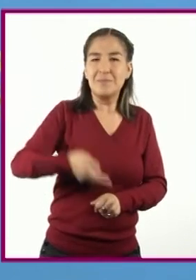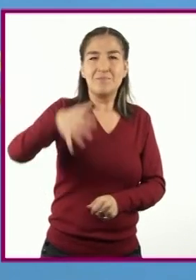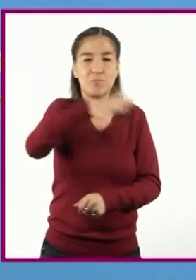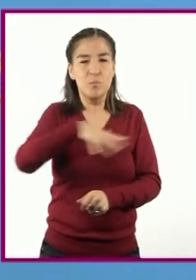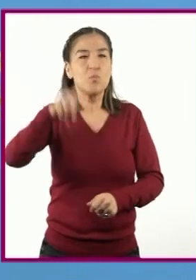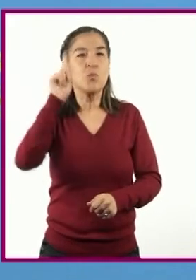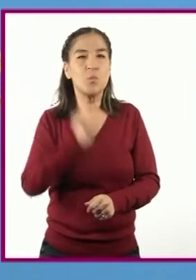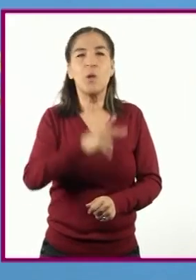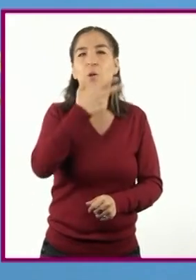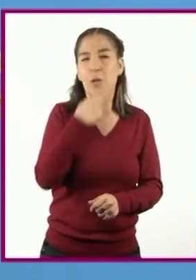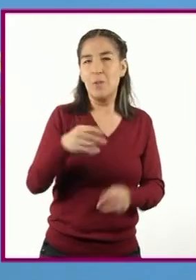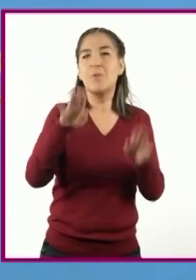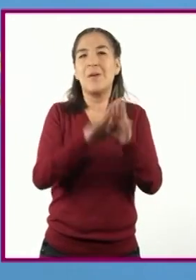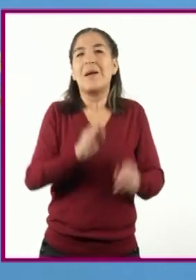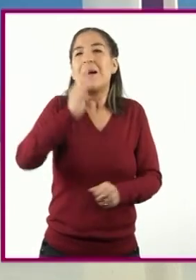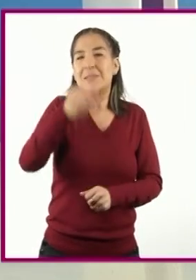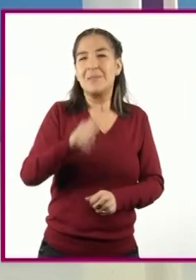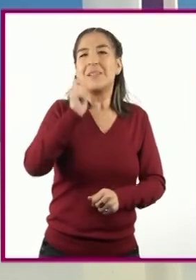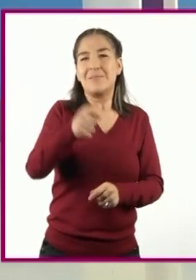las diferencias culturales.